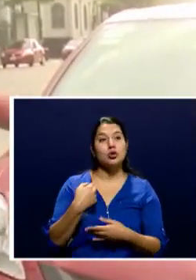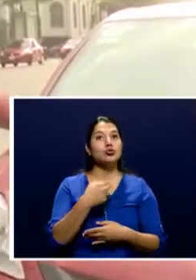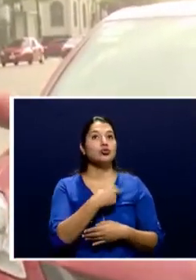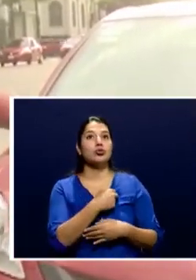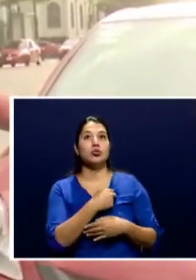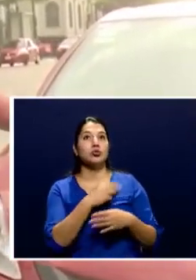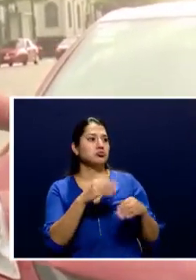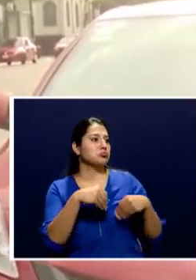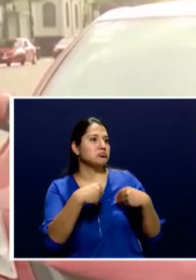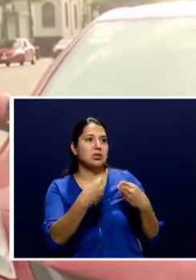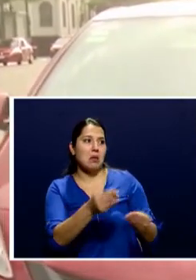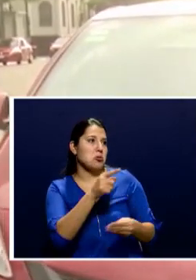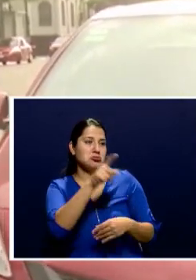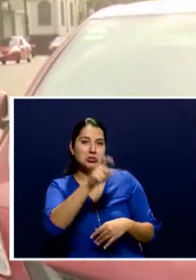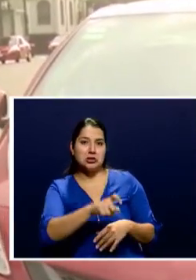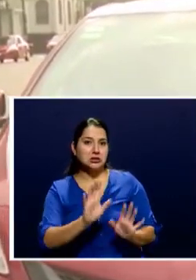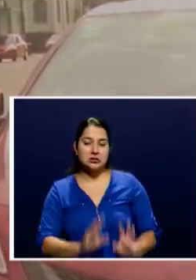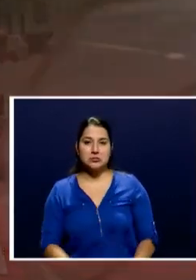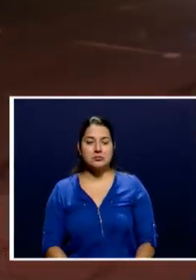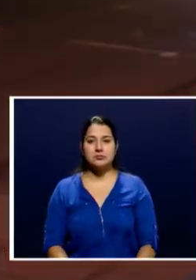desea que nosotros le entreguemos.